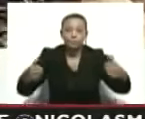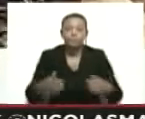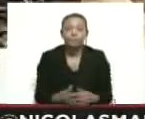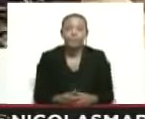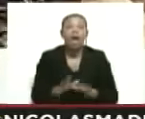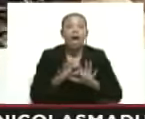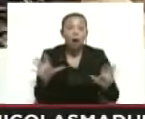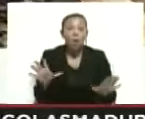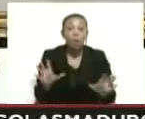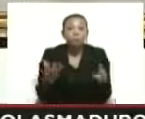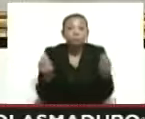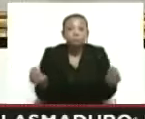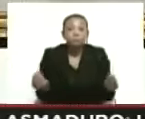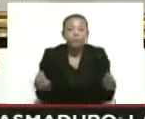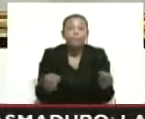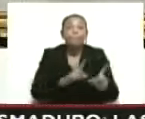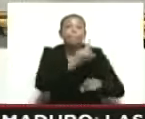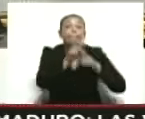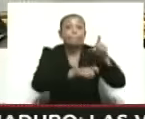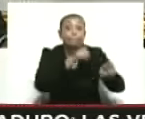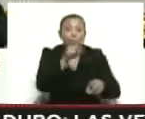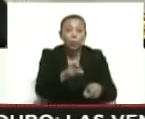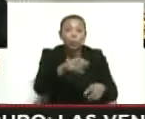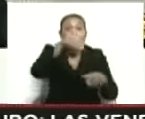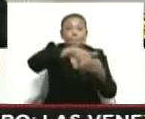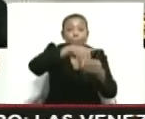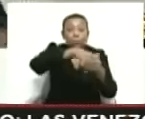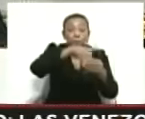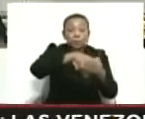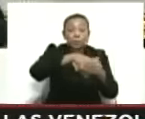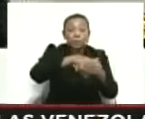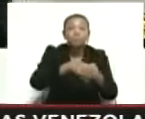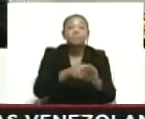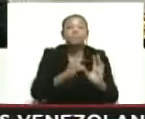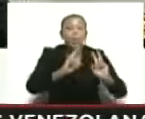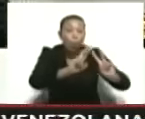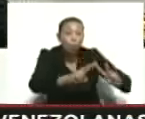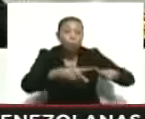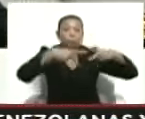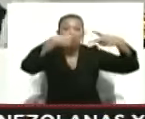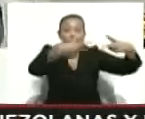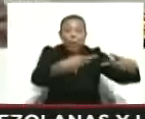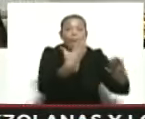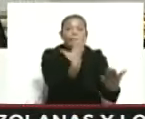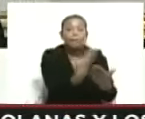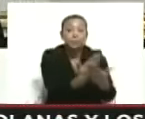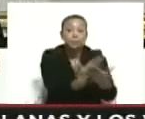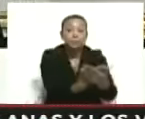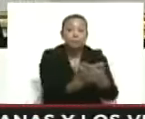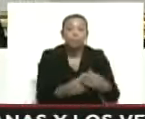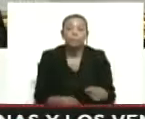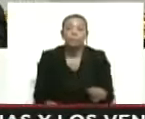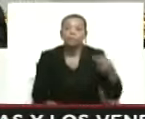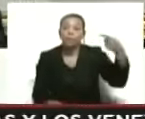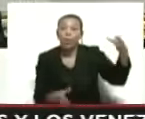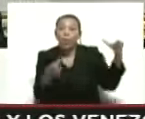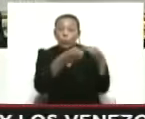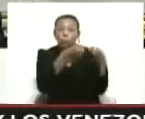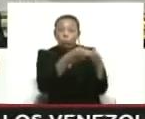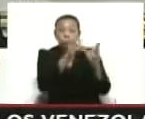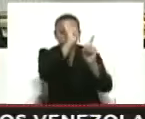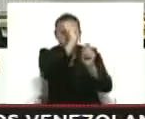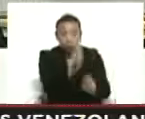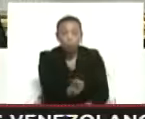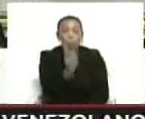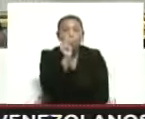Vamos a proceder en consecuencia a la votación, también en el orden inverso en el que fueron presentadas. Las honorables diputadas